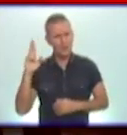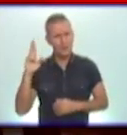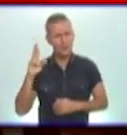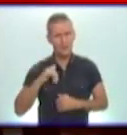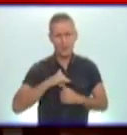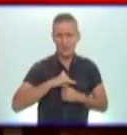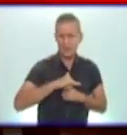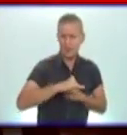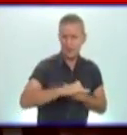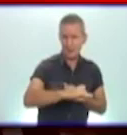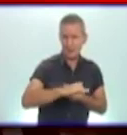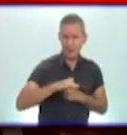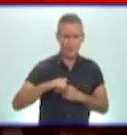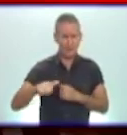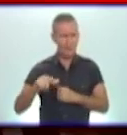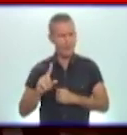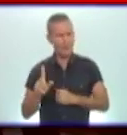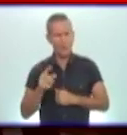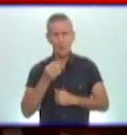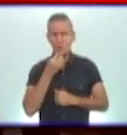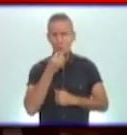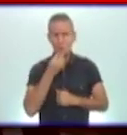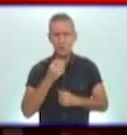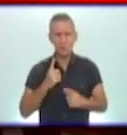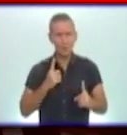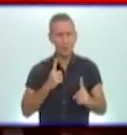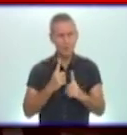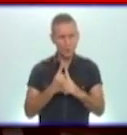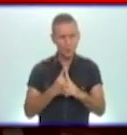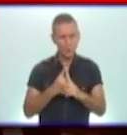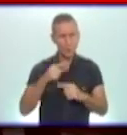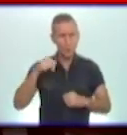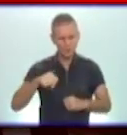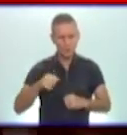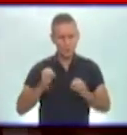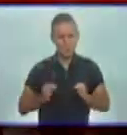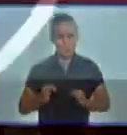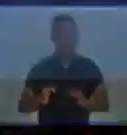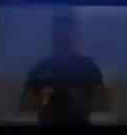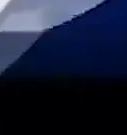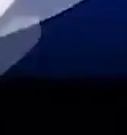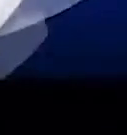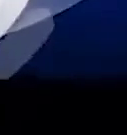que la distancia no importa, lo que nos une prevalece. Hasta próximo.